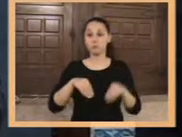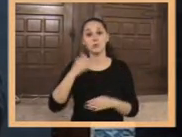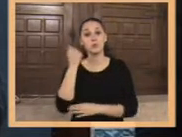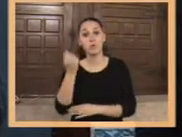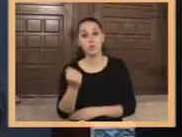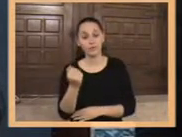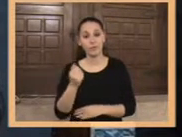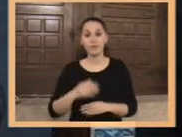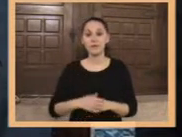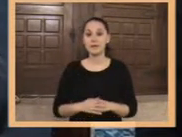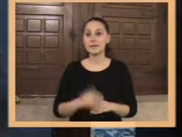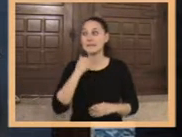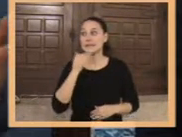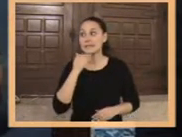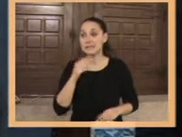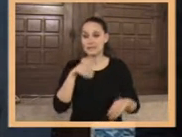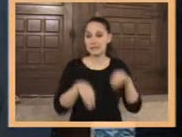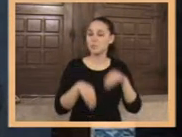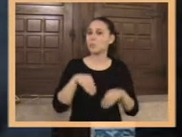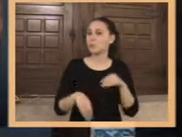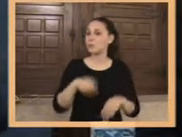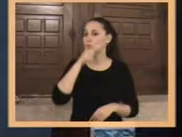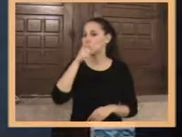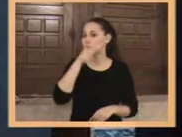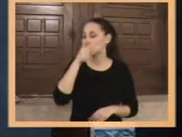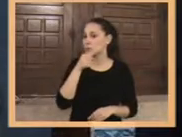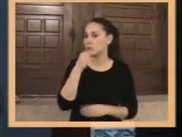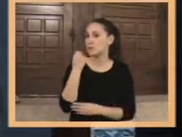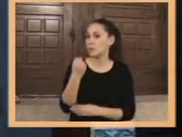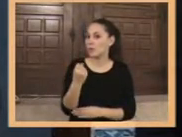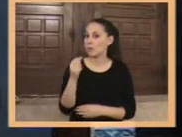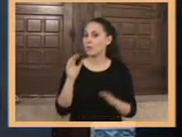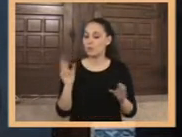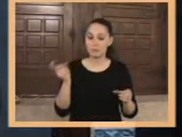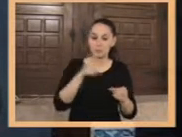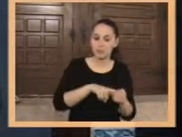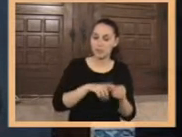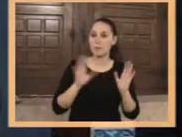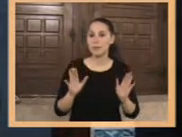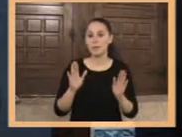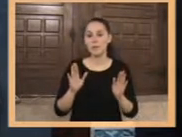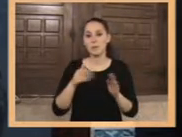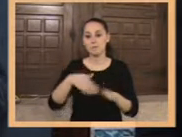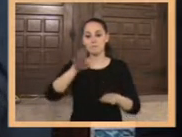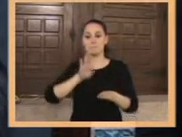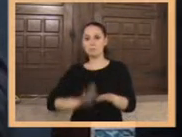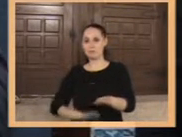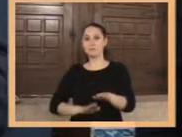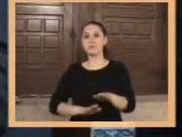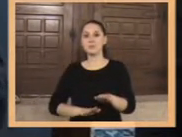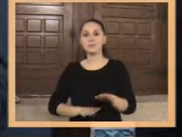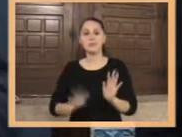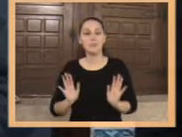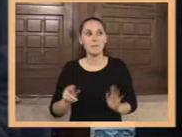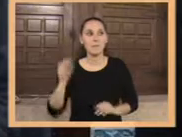Partido Socialista de querer adherirse porque tenía preparado el consenso, no sabemos por qué, pues al final ha reculado y yo creo que le da un